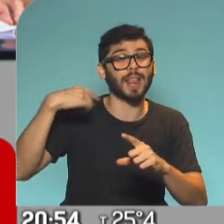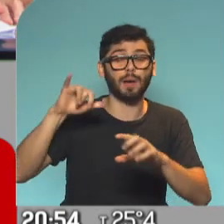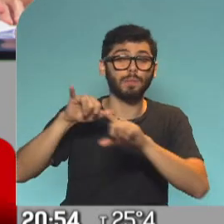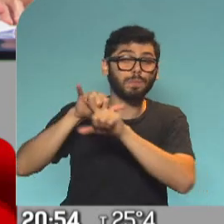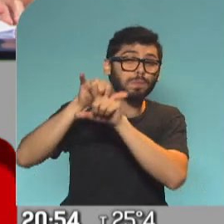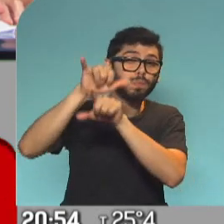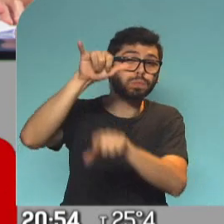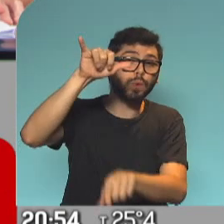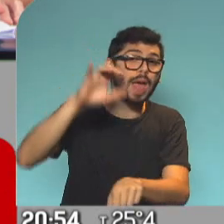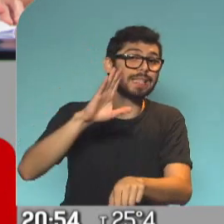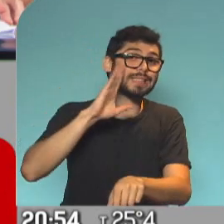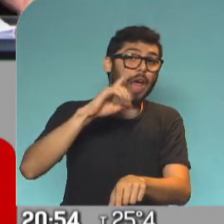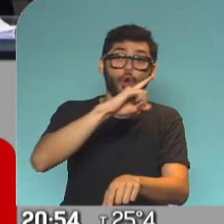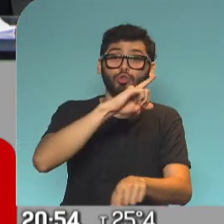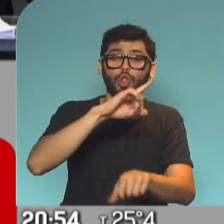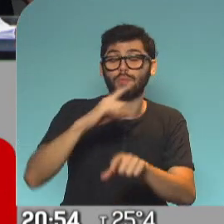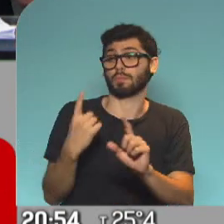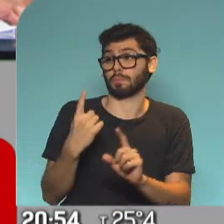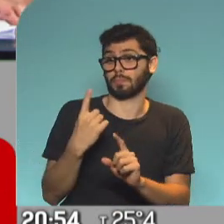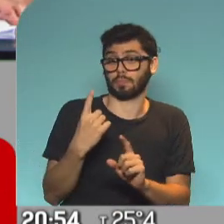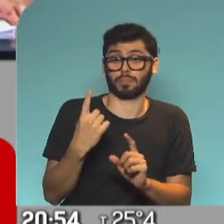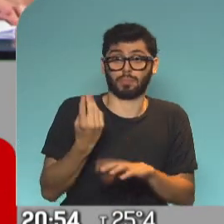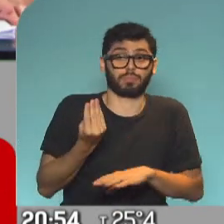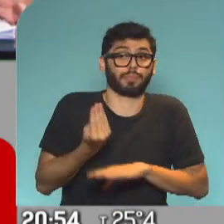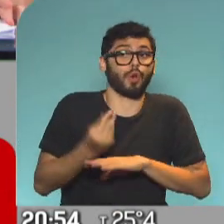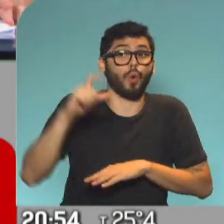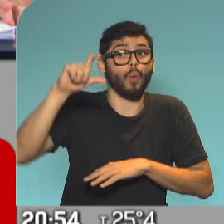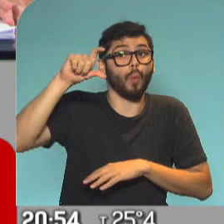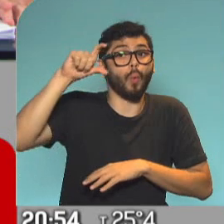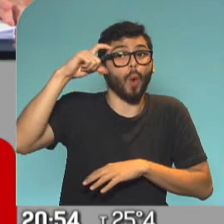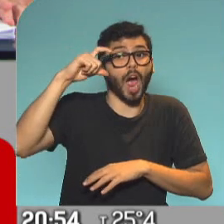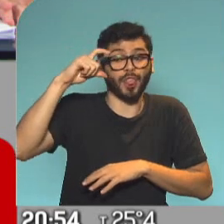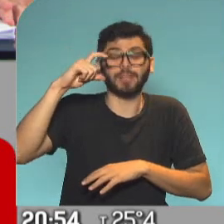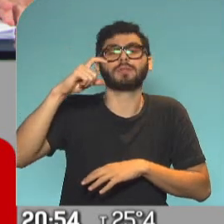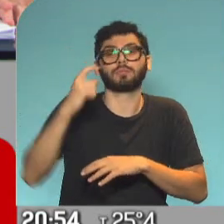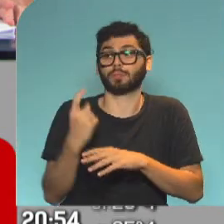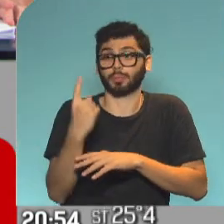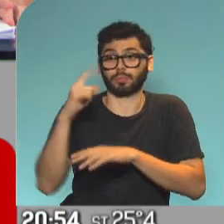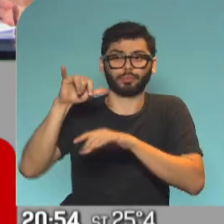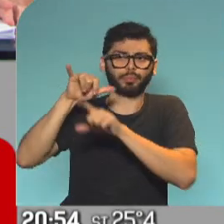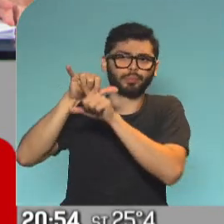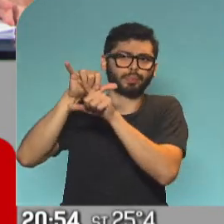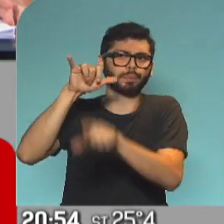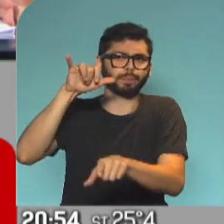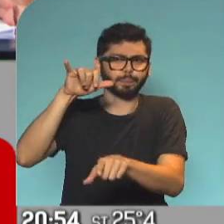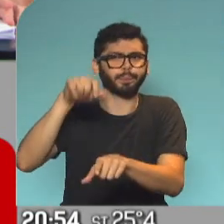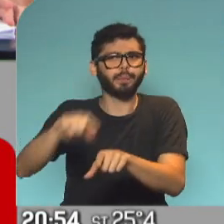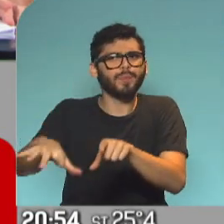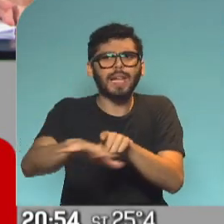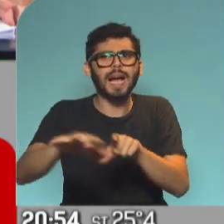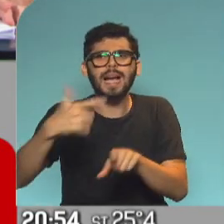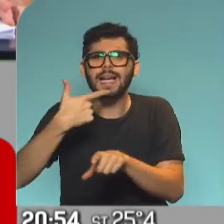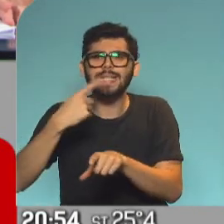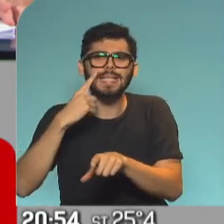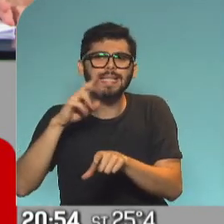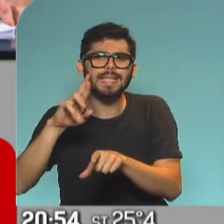bombardeos de Estados Unidos, los primeros bombardeos oficiales de Estados Unidos a Medio Oriente, en este caso a Siria. Recordemos que Irak con